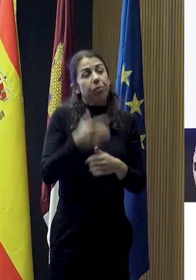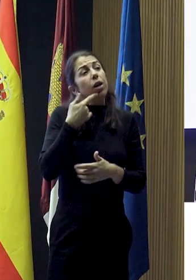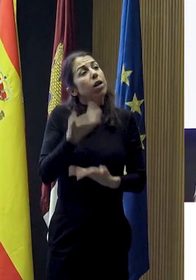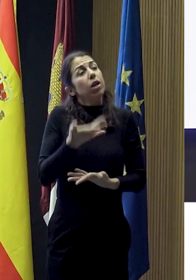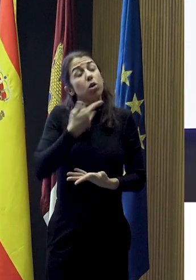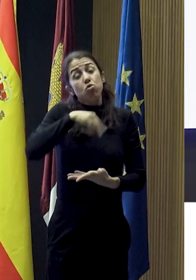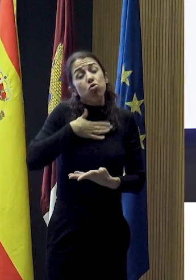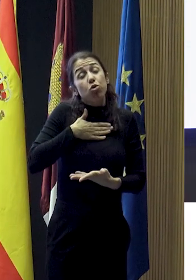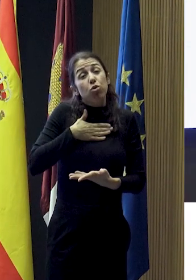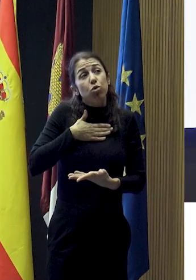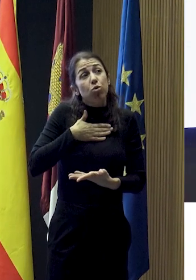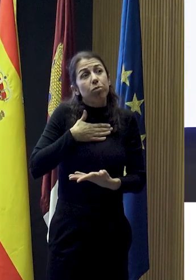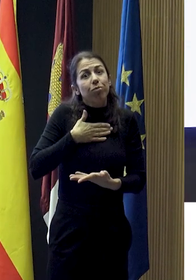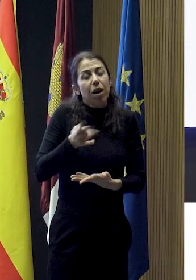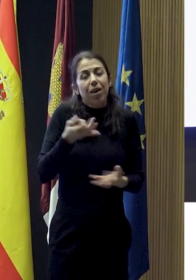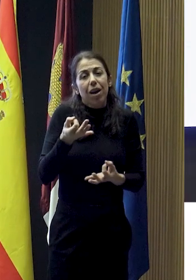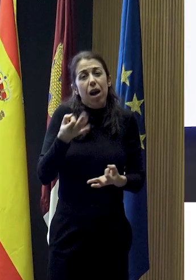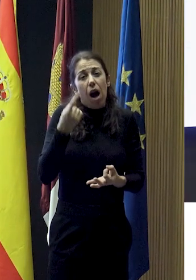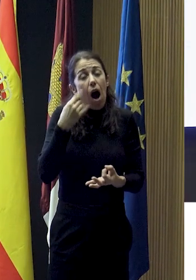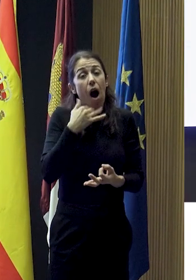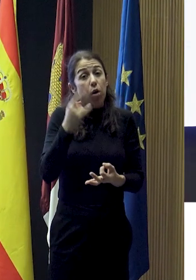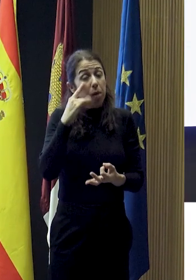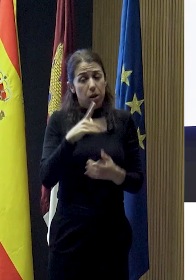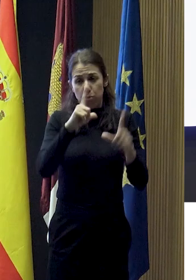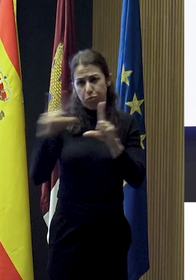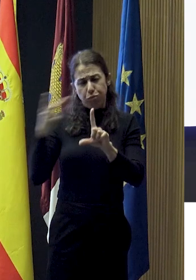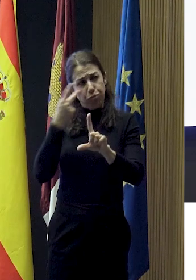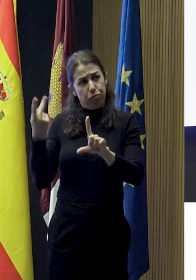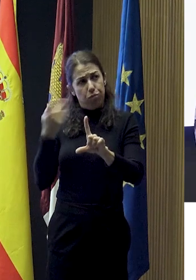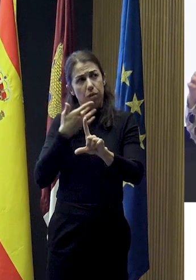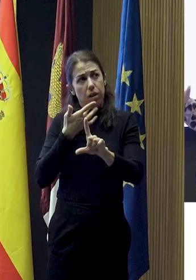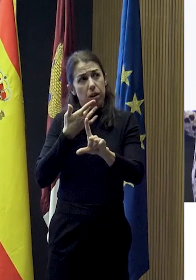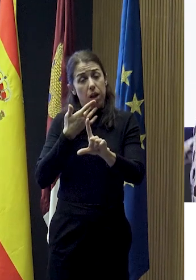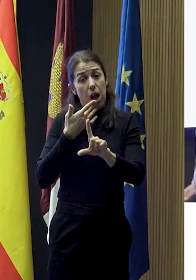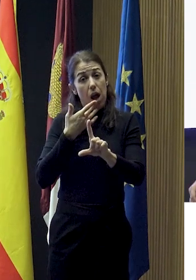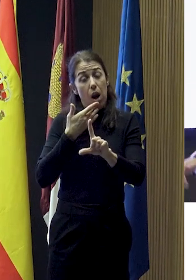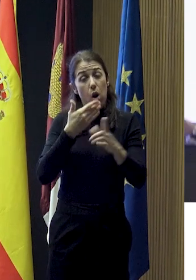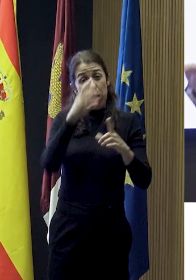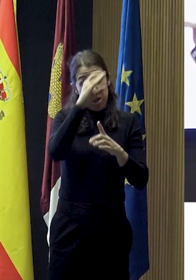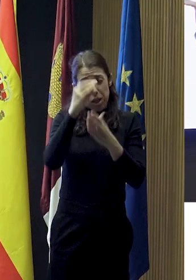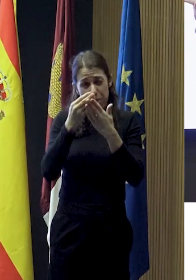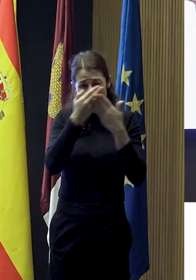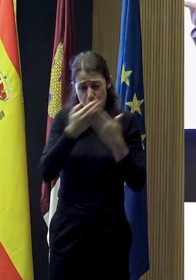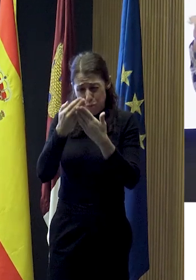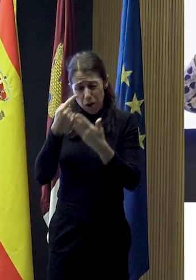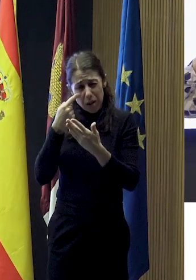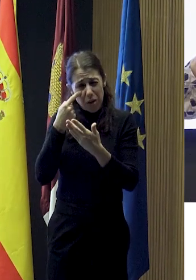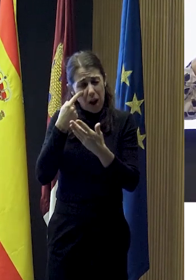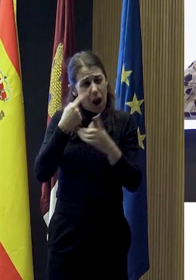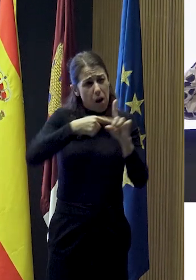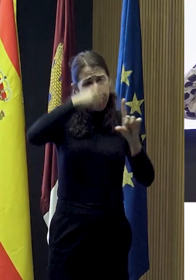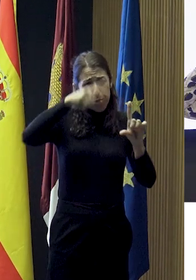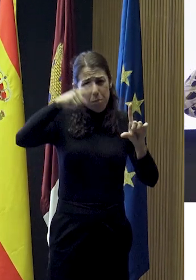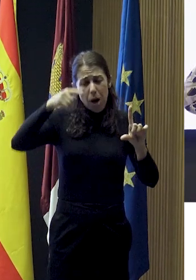Entonces, lo que nosotros tenemos es algo parecido a esta gráfica. Lo que utilizan los clínicos es un diagnóstico en el que podemos medir